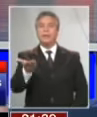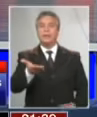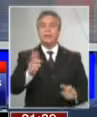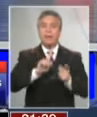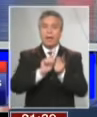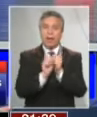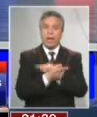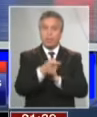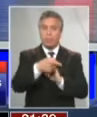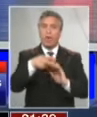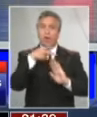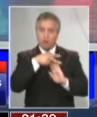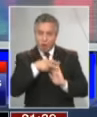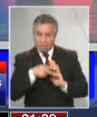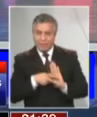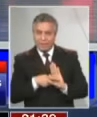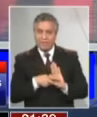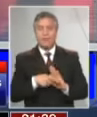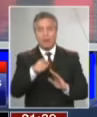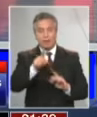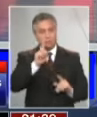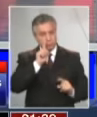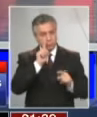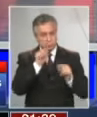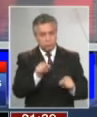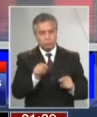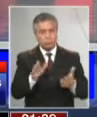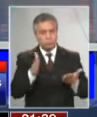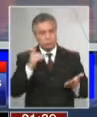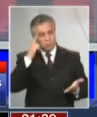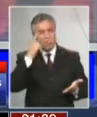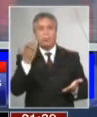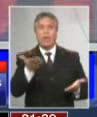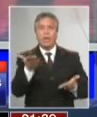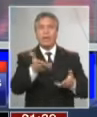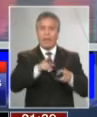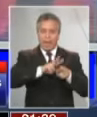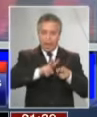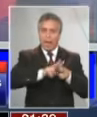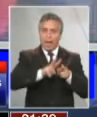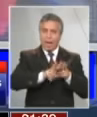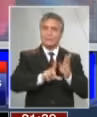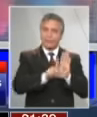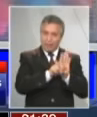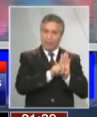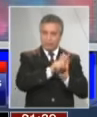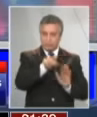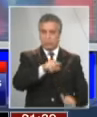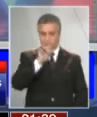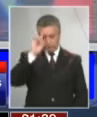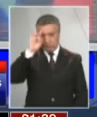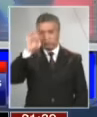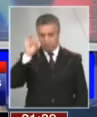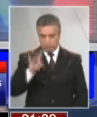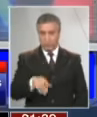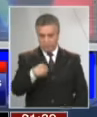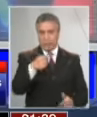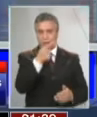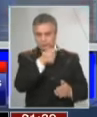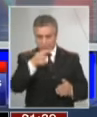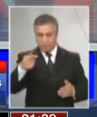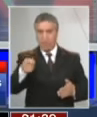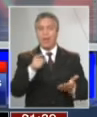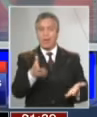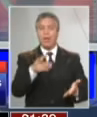en la normativa más allá del sentido común? ¿Por qué quienes hacen las leyes y que saben que la semana distrital es una semana